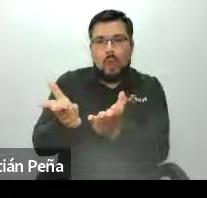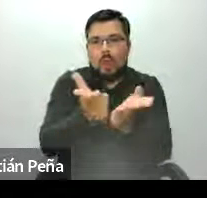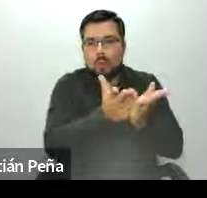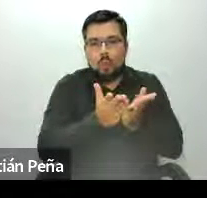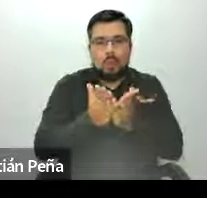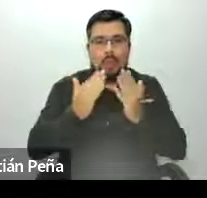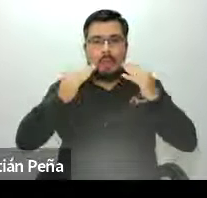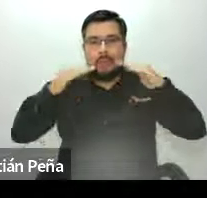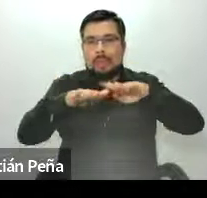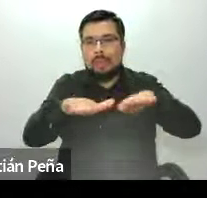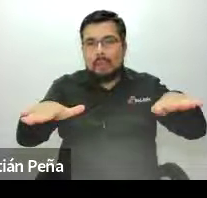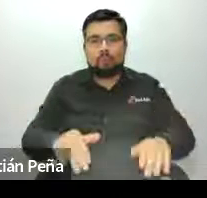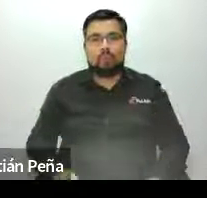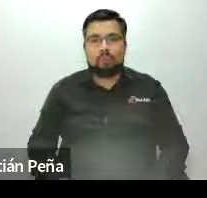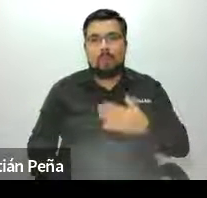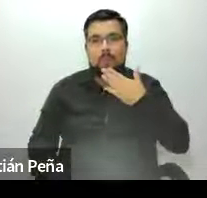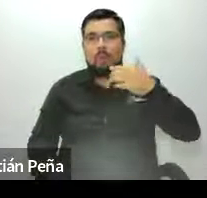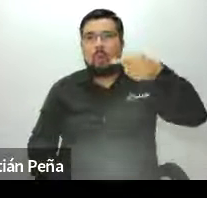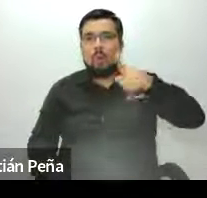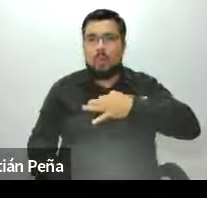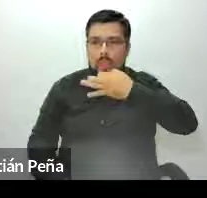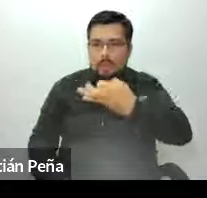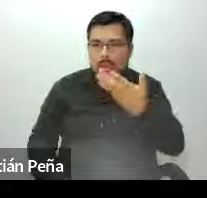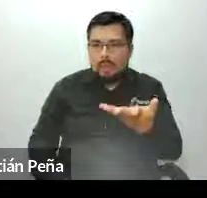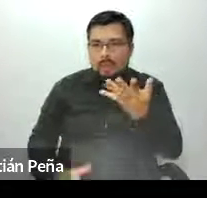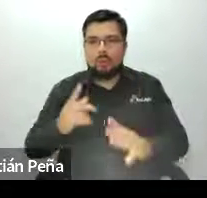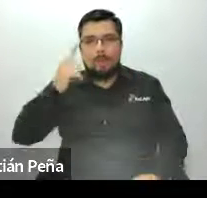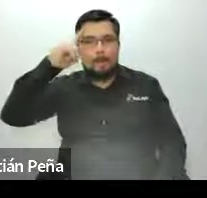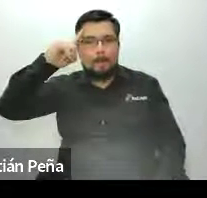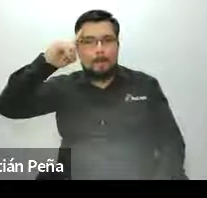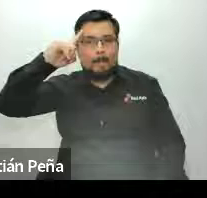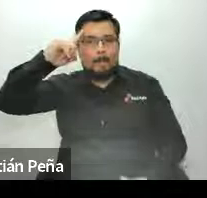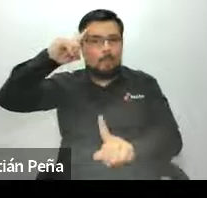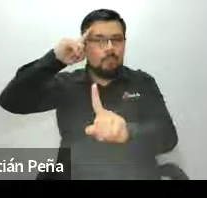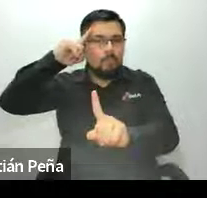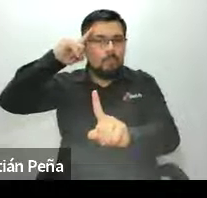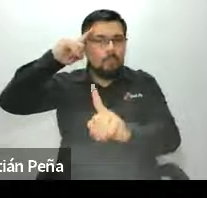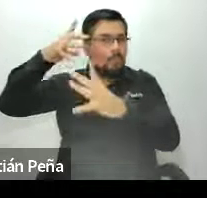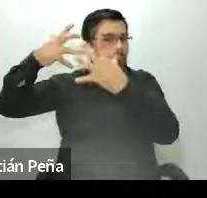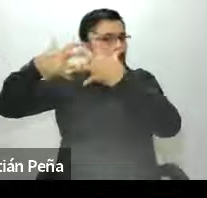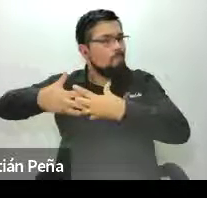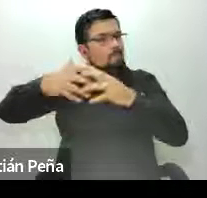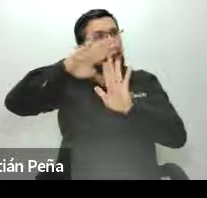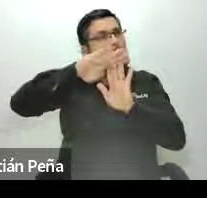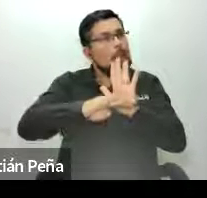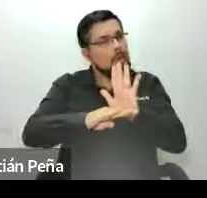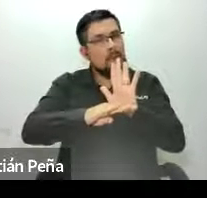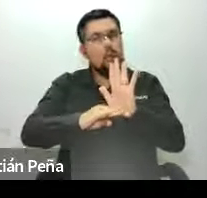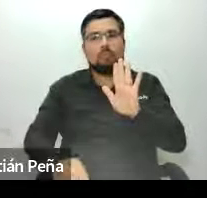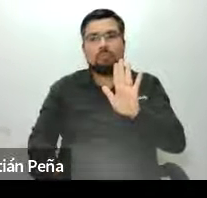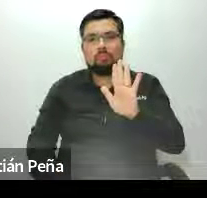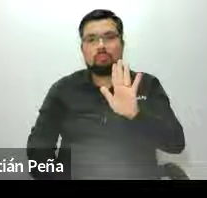también decir un poco en esos criterios de priorización, también muchos de los aspectos que podemos decir